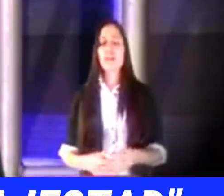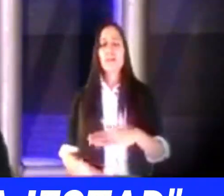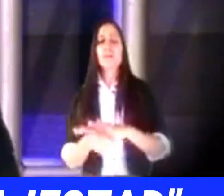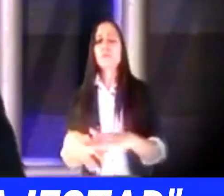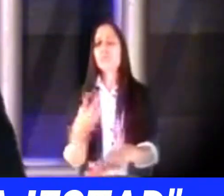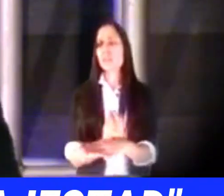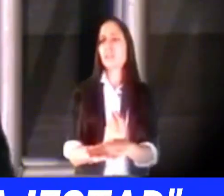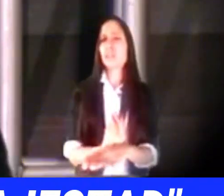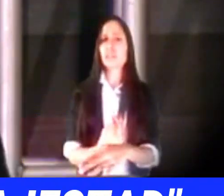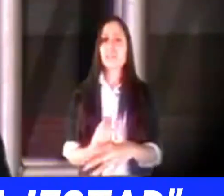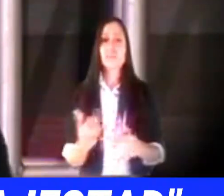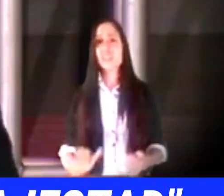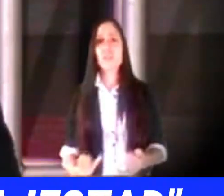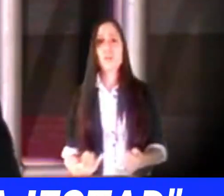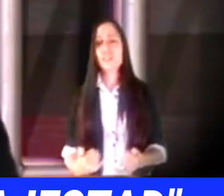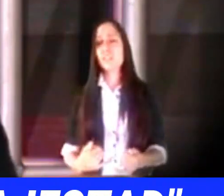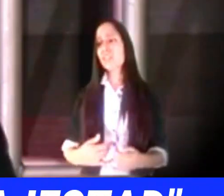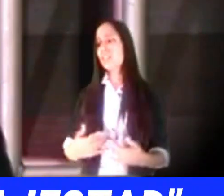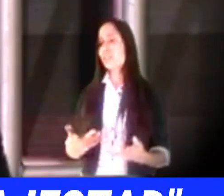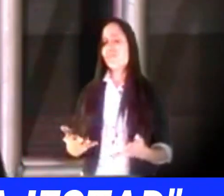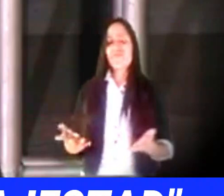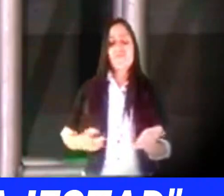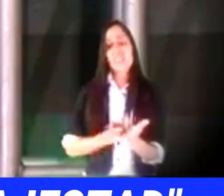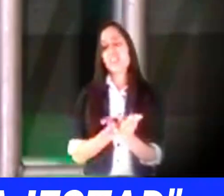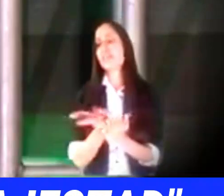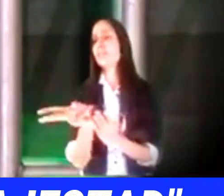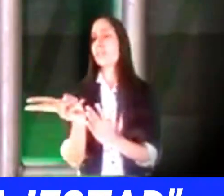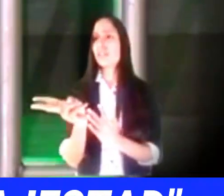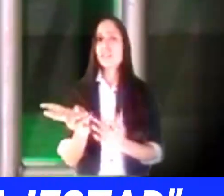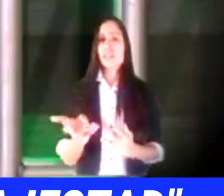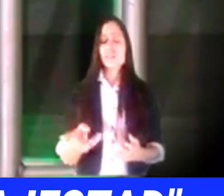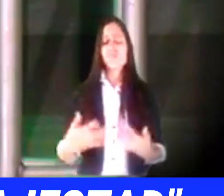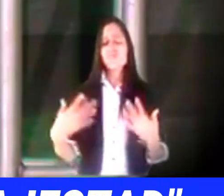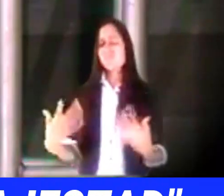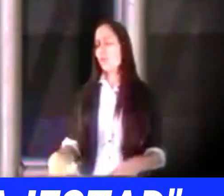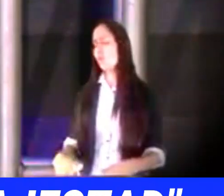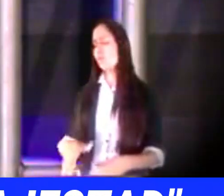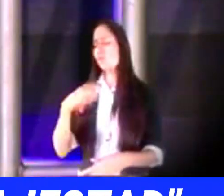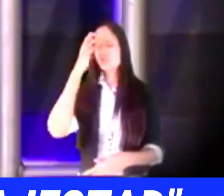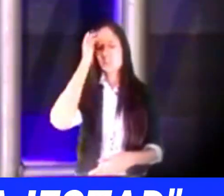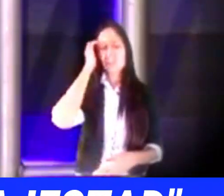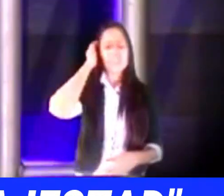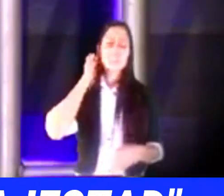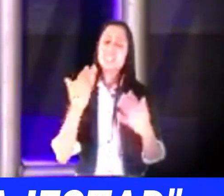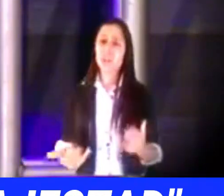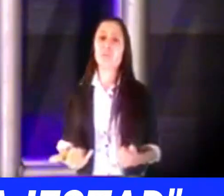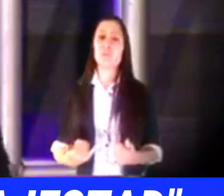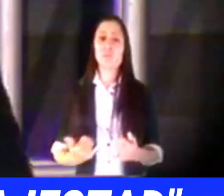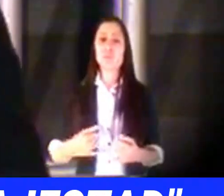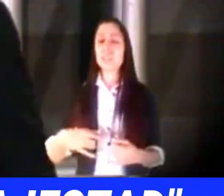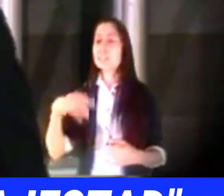angustia, lloran de tristeza. Ellos dicen es que lo que hay en la iglesia es único. Lo que